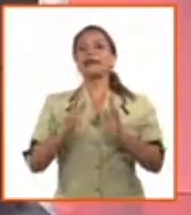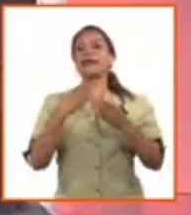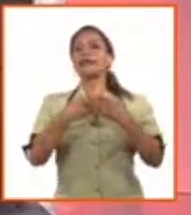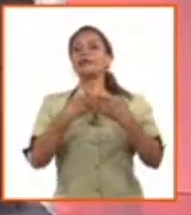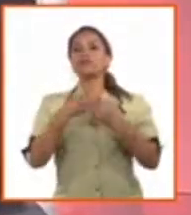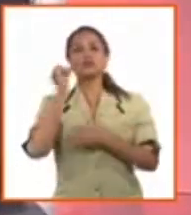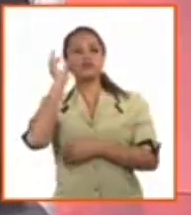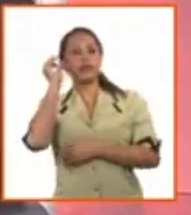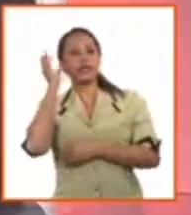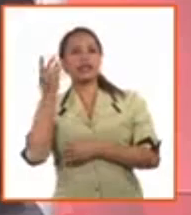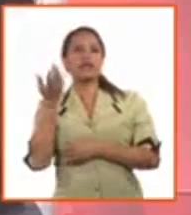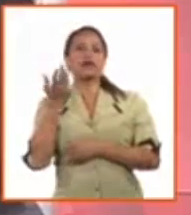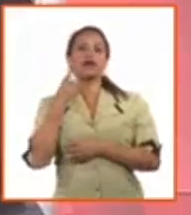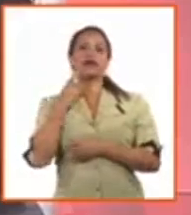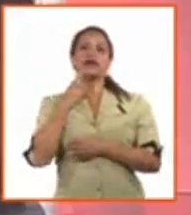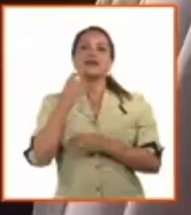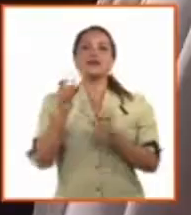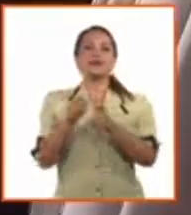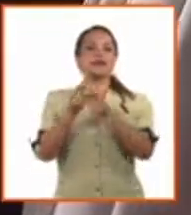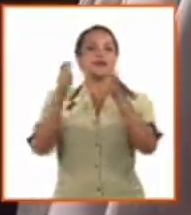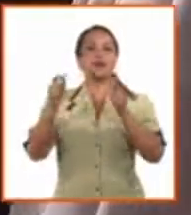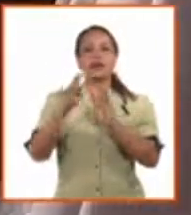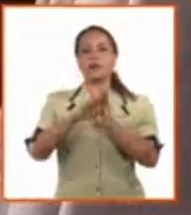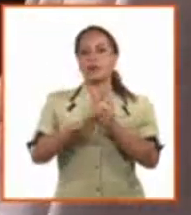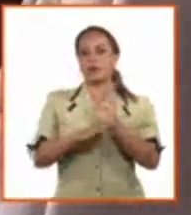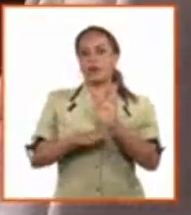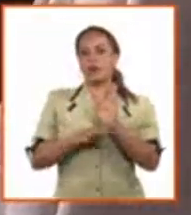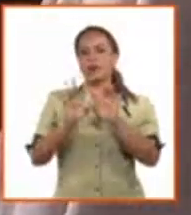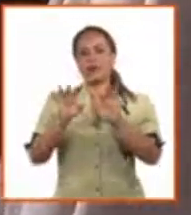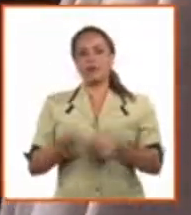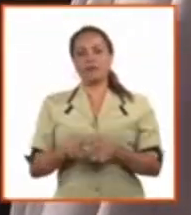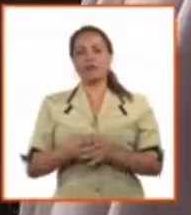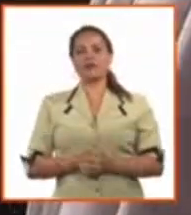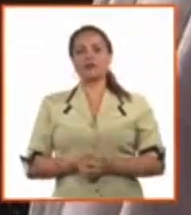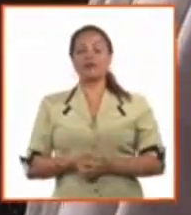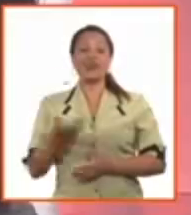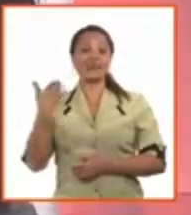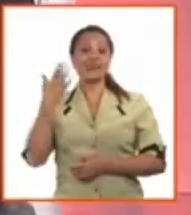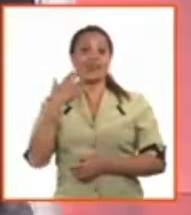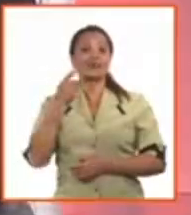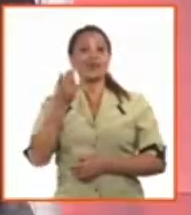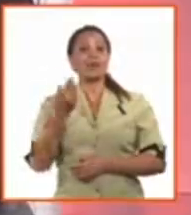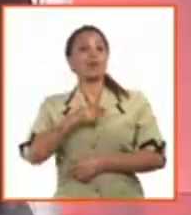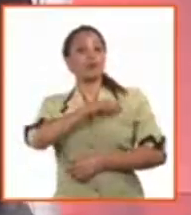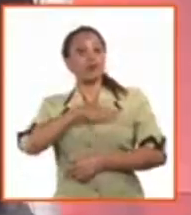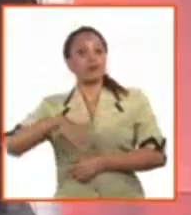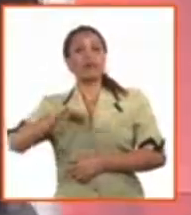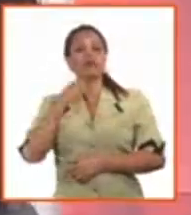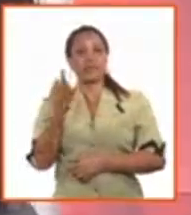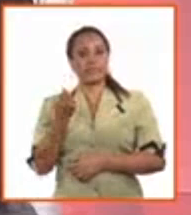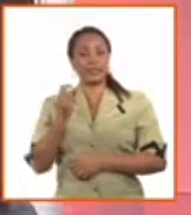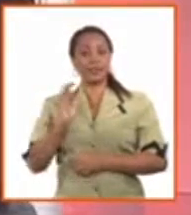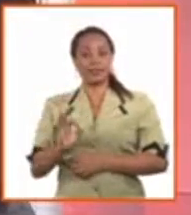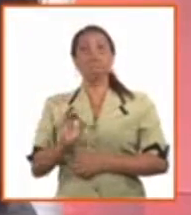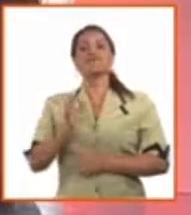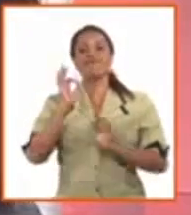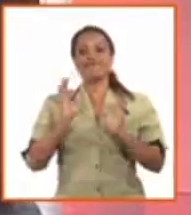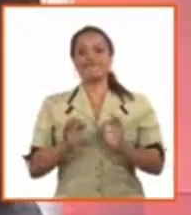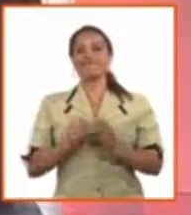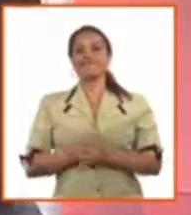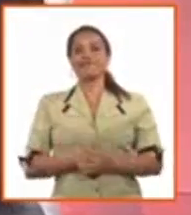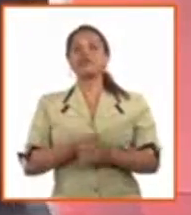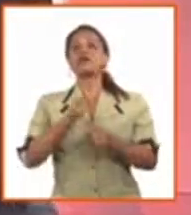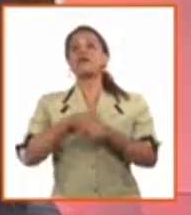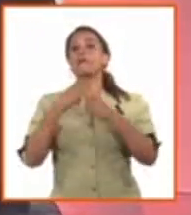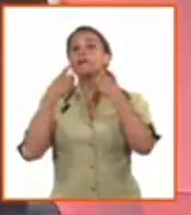de que tú te creativa y la industria de software reclamo de los creadores exactamente y que son elementos muy importantes a la hora